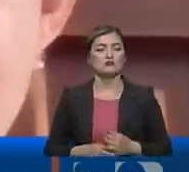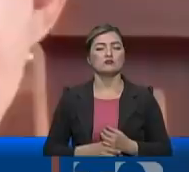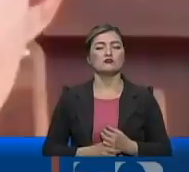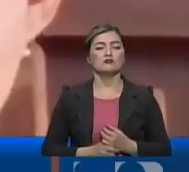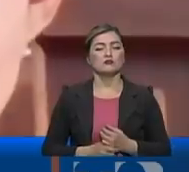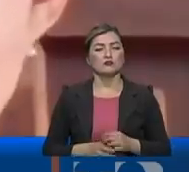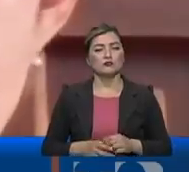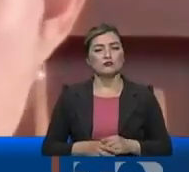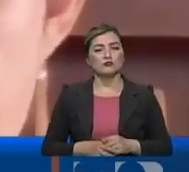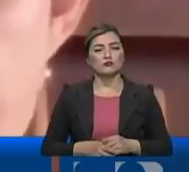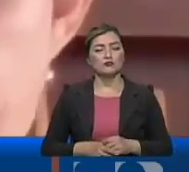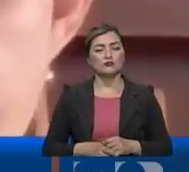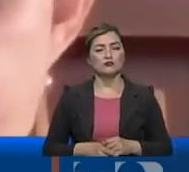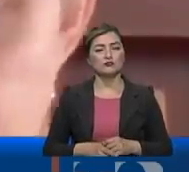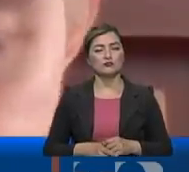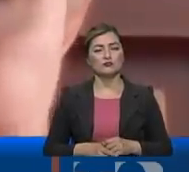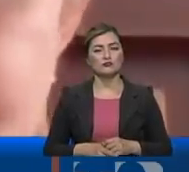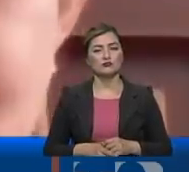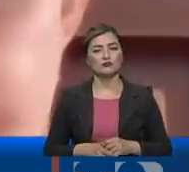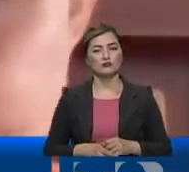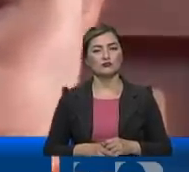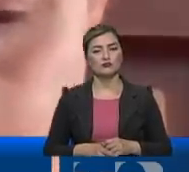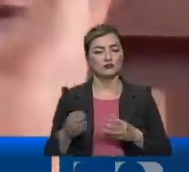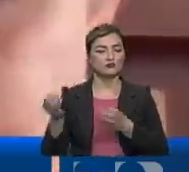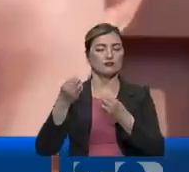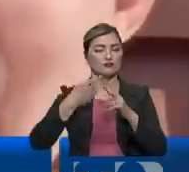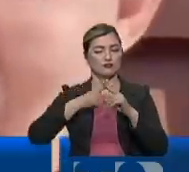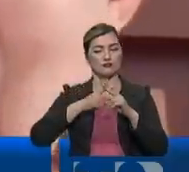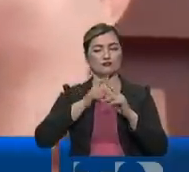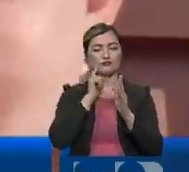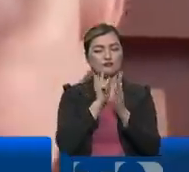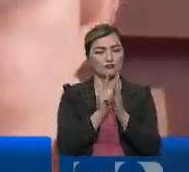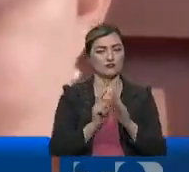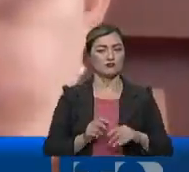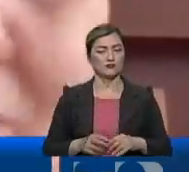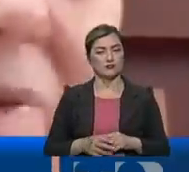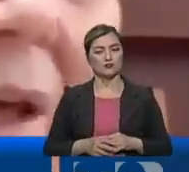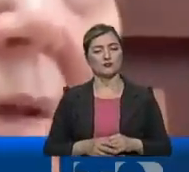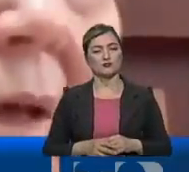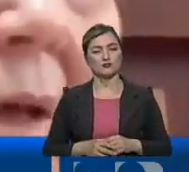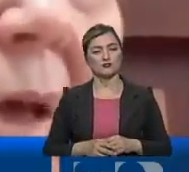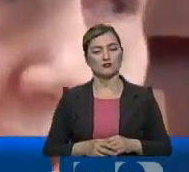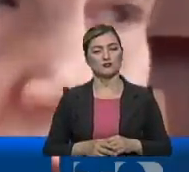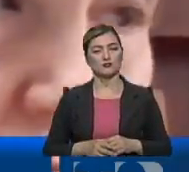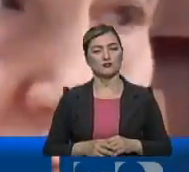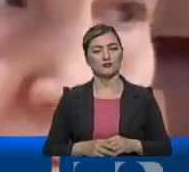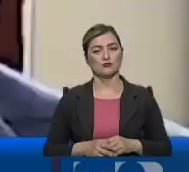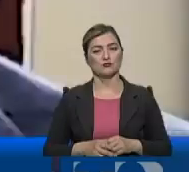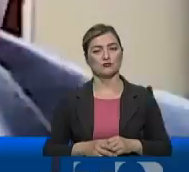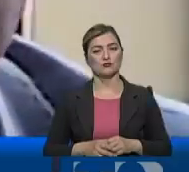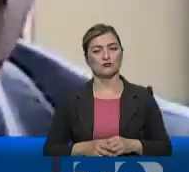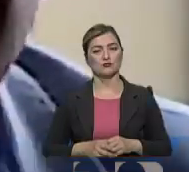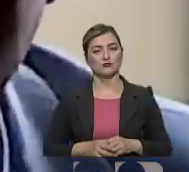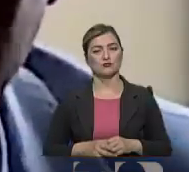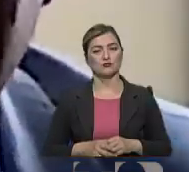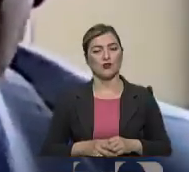curso. Y una vez que tengamos esa información, iniciaré la denuncia, si es que al lugar, de conformidad con ellos.